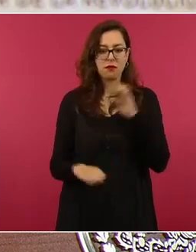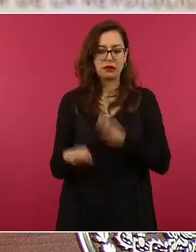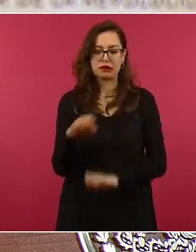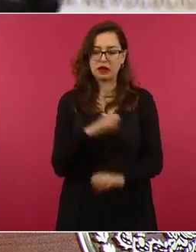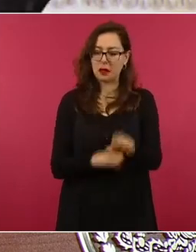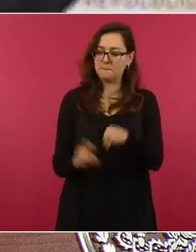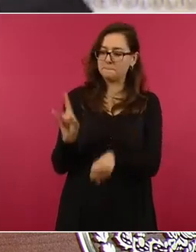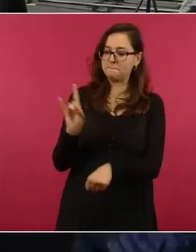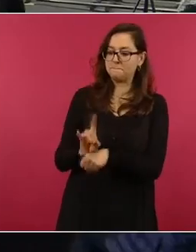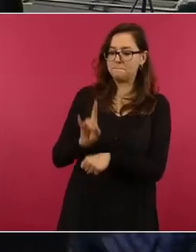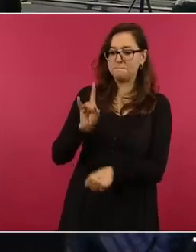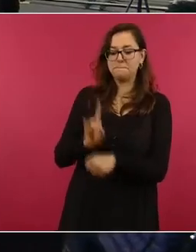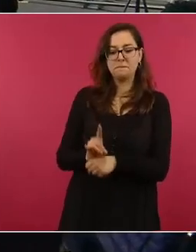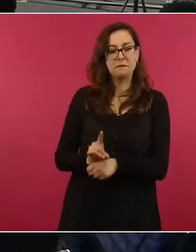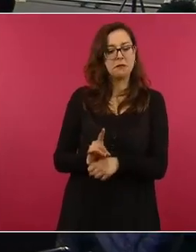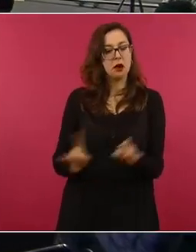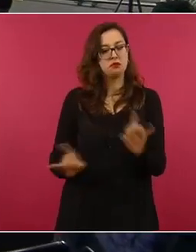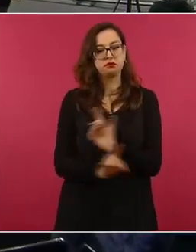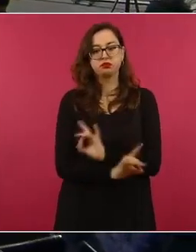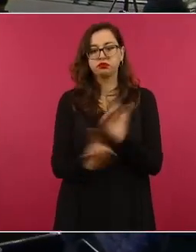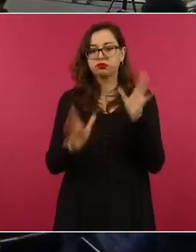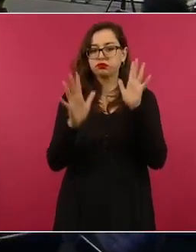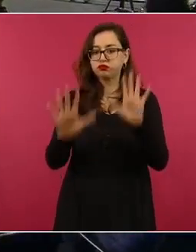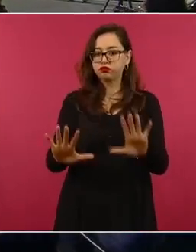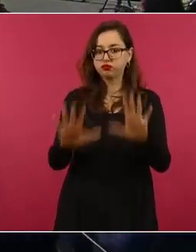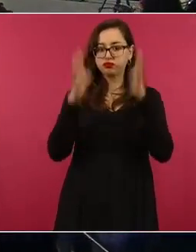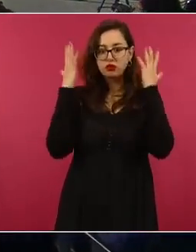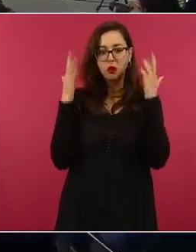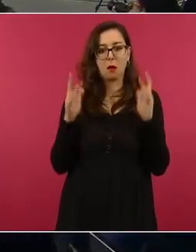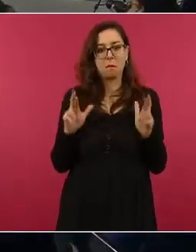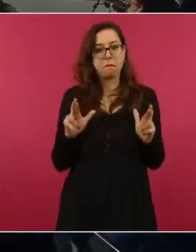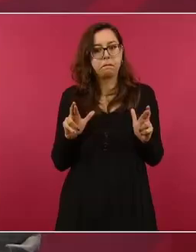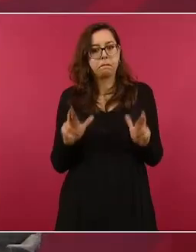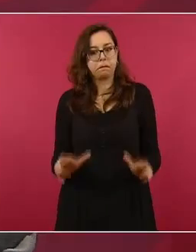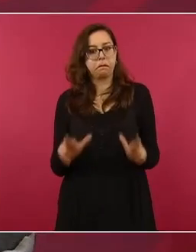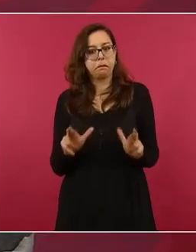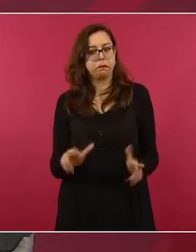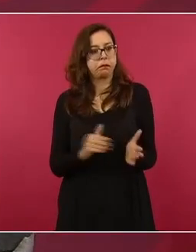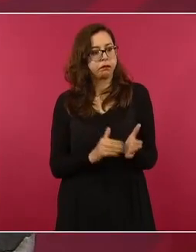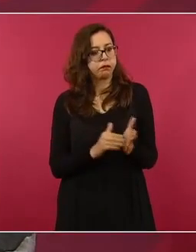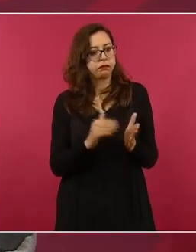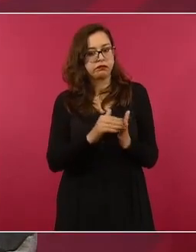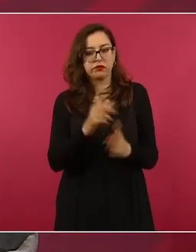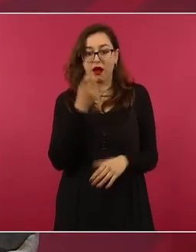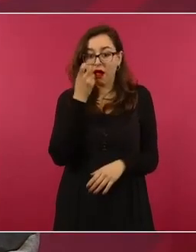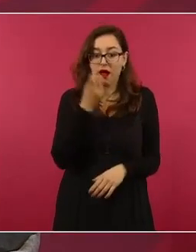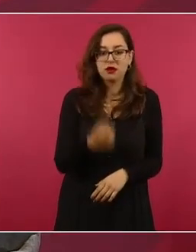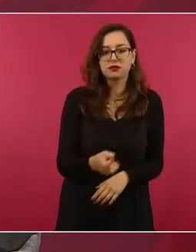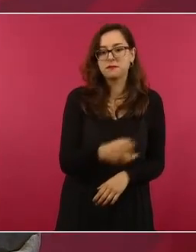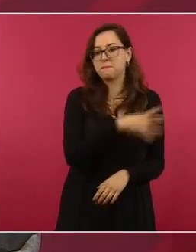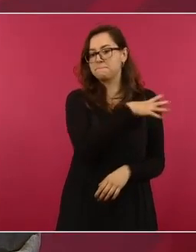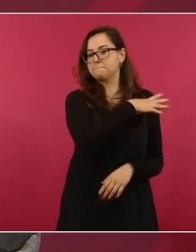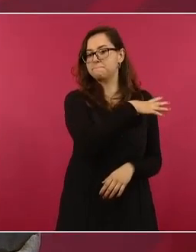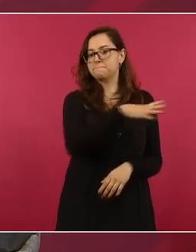Y de la noche a la mañana también se hace inmensamente rico.